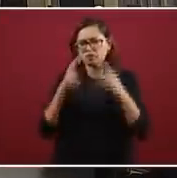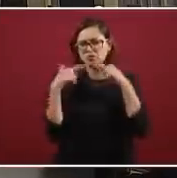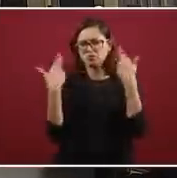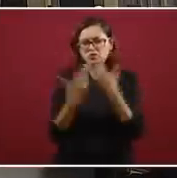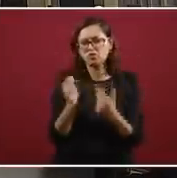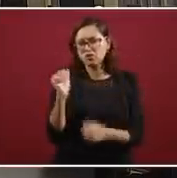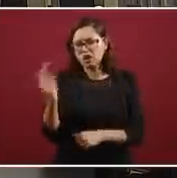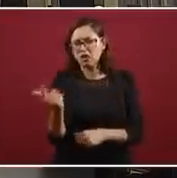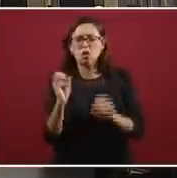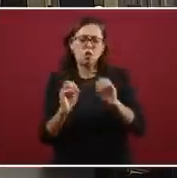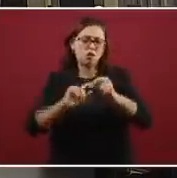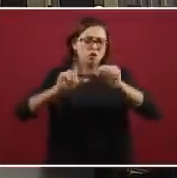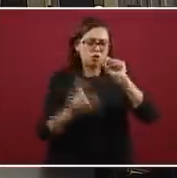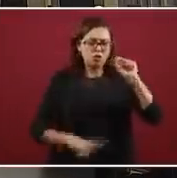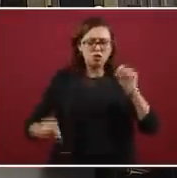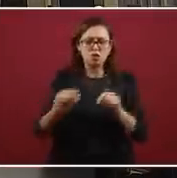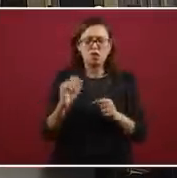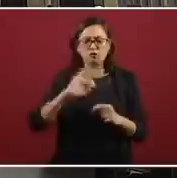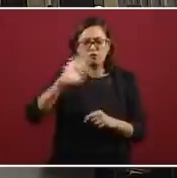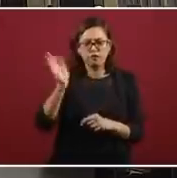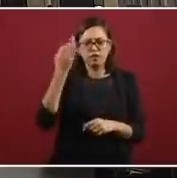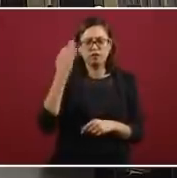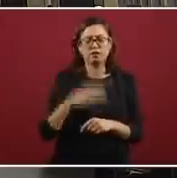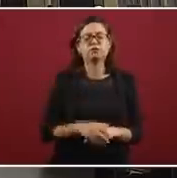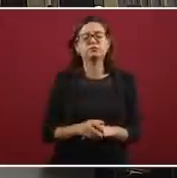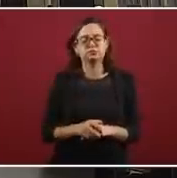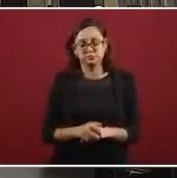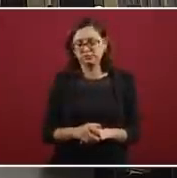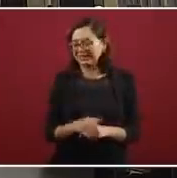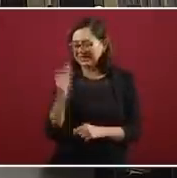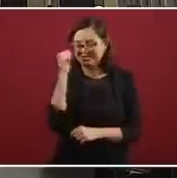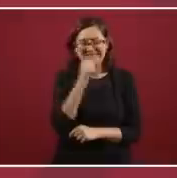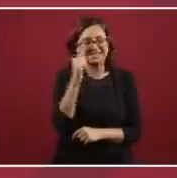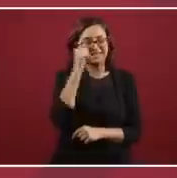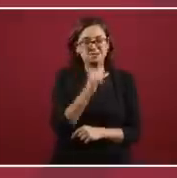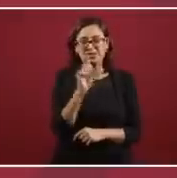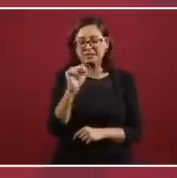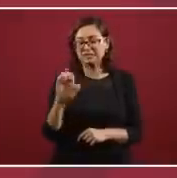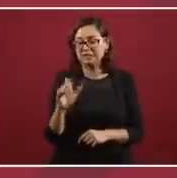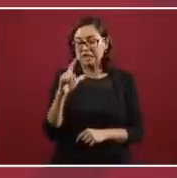estrategia a nivel federal? Siempre la secretaria de Gobernación,